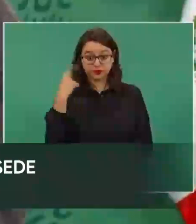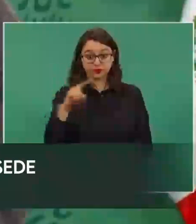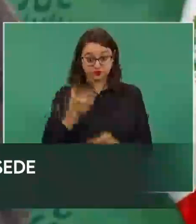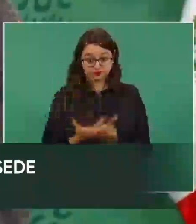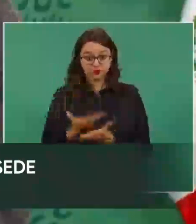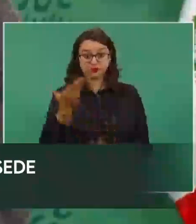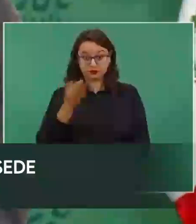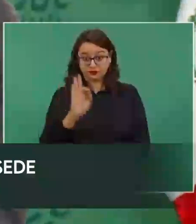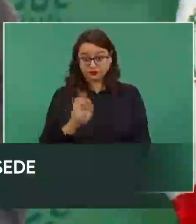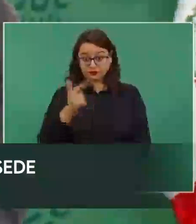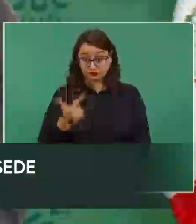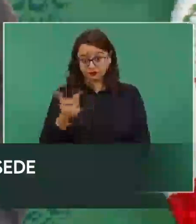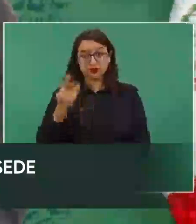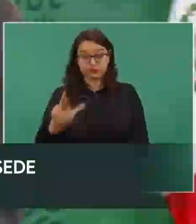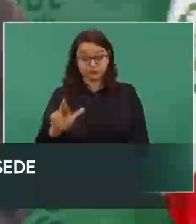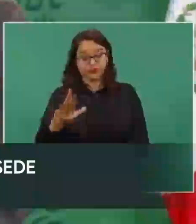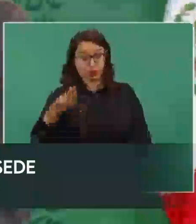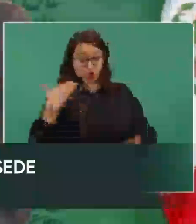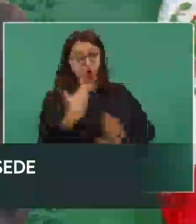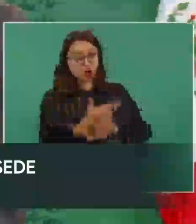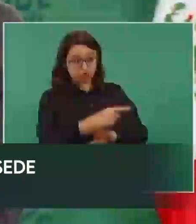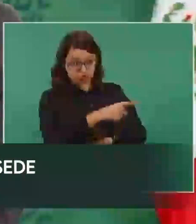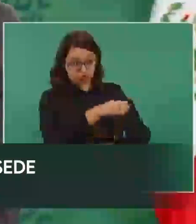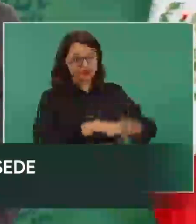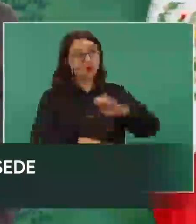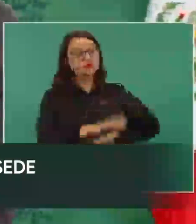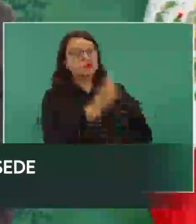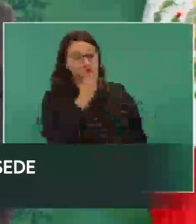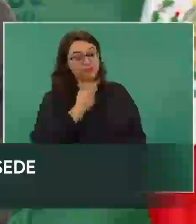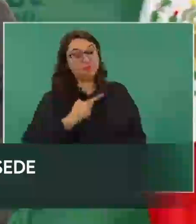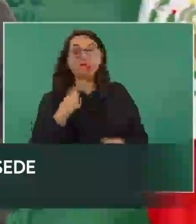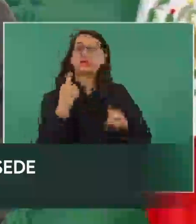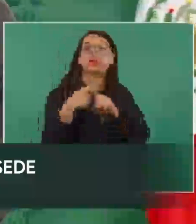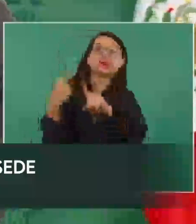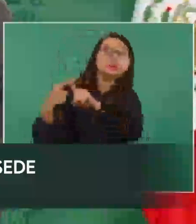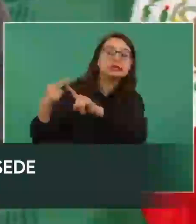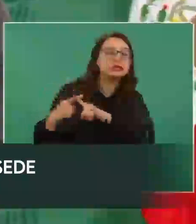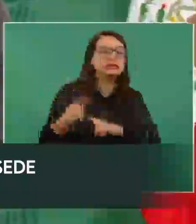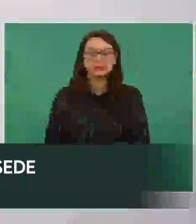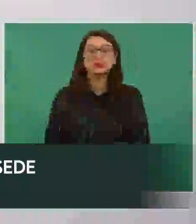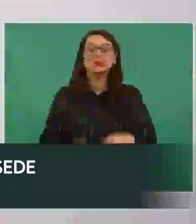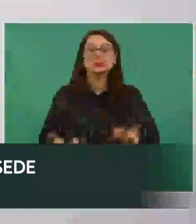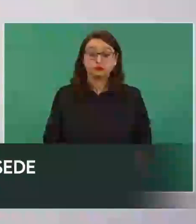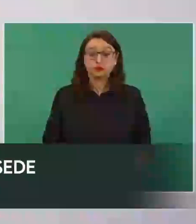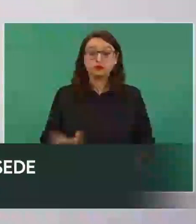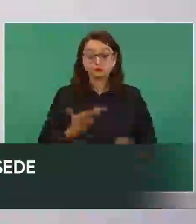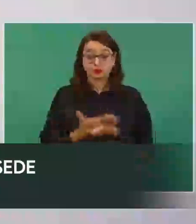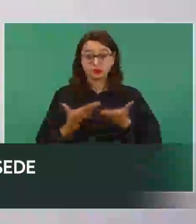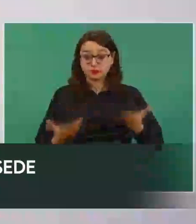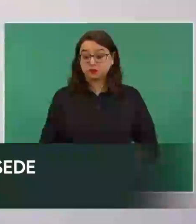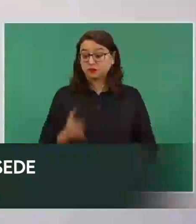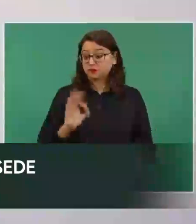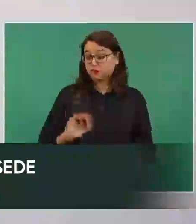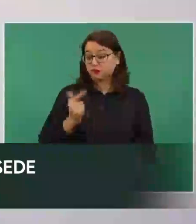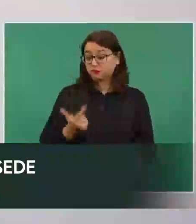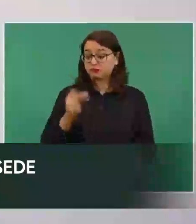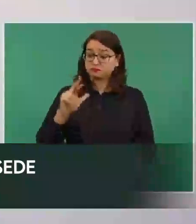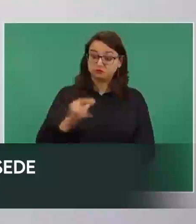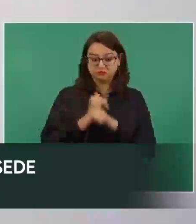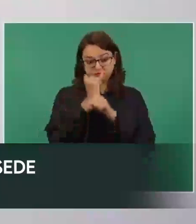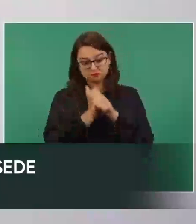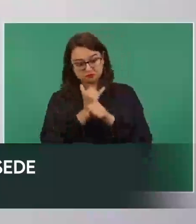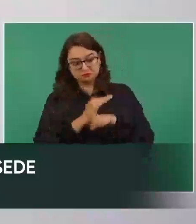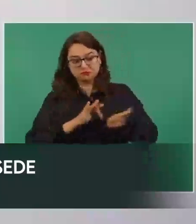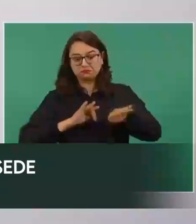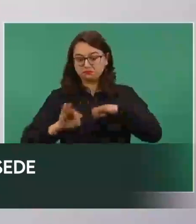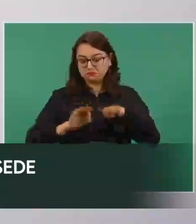Olga Sánchez Cordero, que refiere que López Obrador presidirá el 9 de noviembre un debate abierto de alto nivel bajo el tema Mantenimiento de la Paz